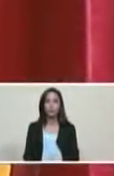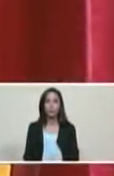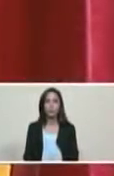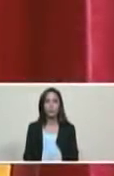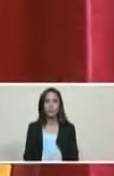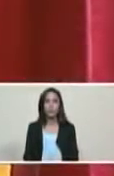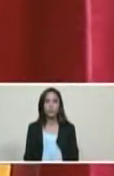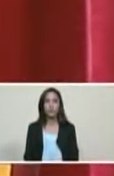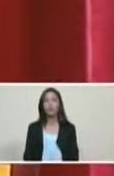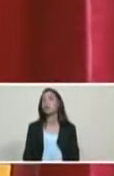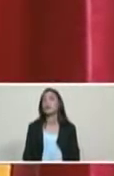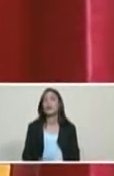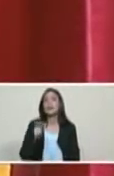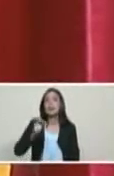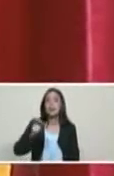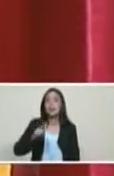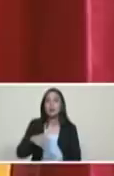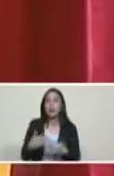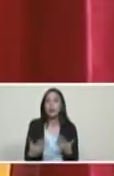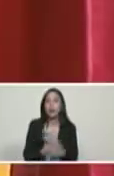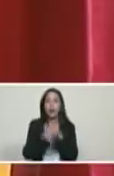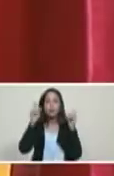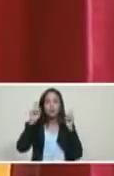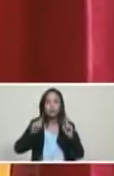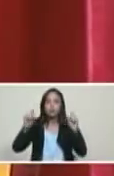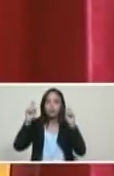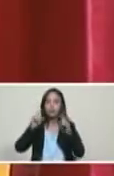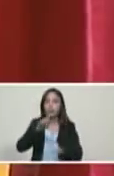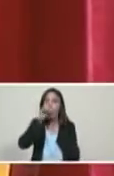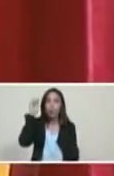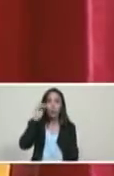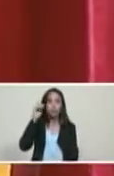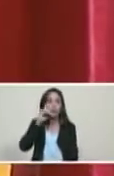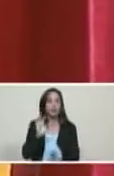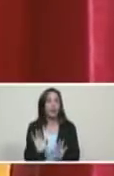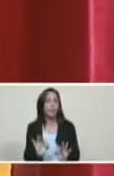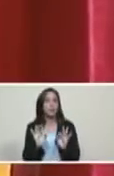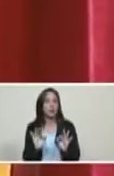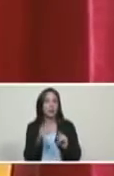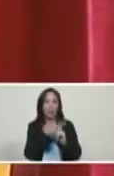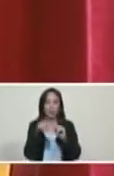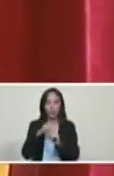Producto de la necesidad de formar docentes en las diferentes especialidades,